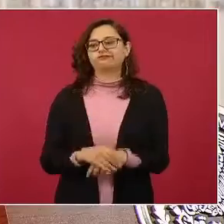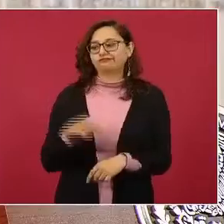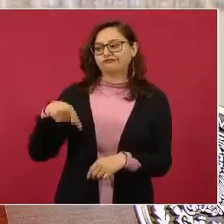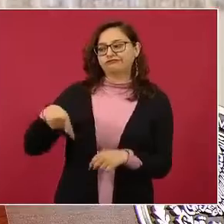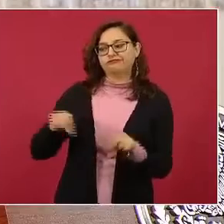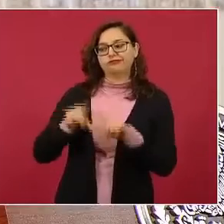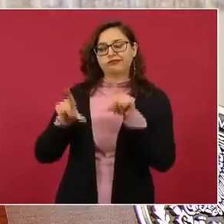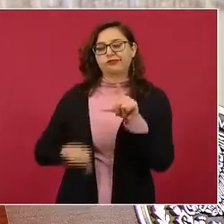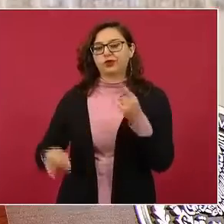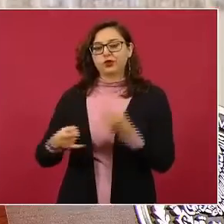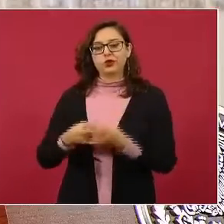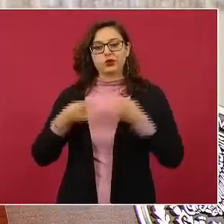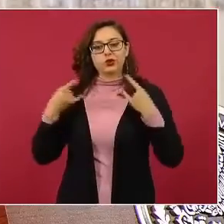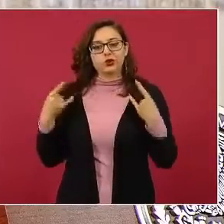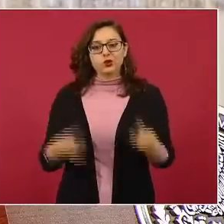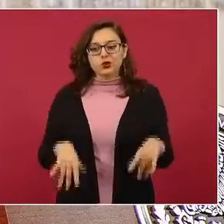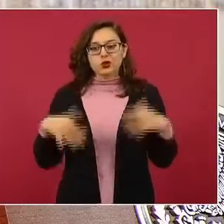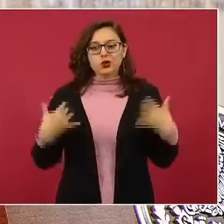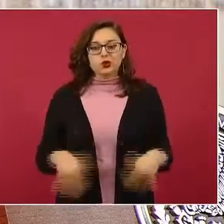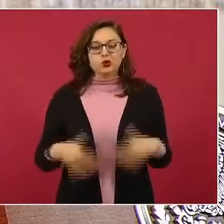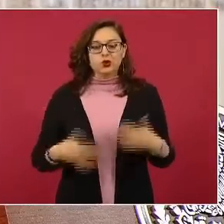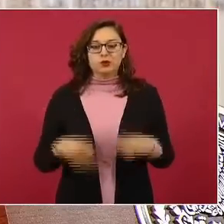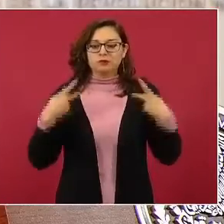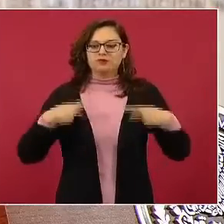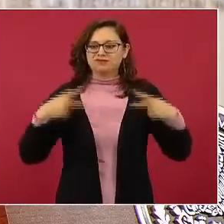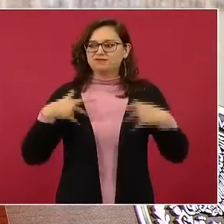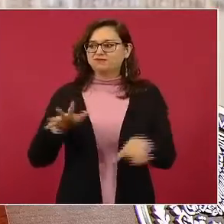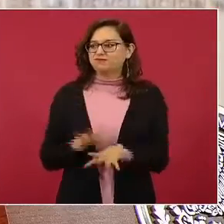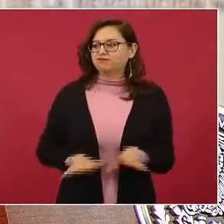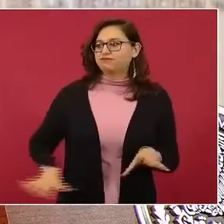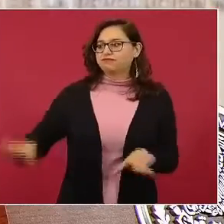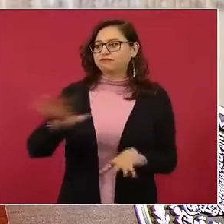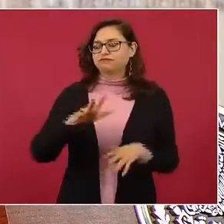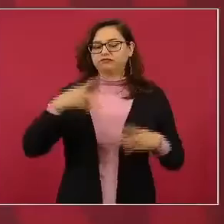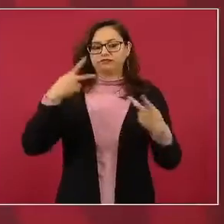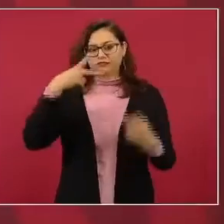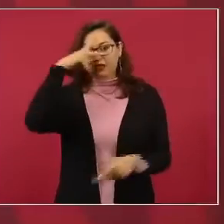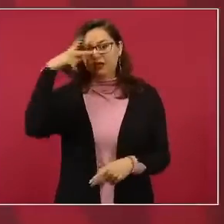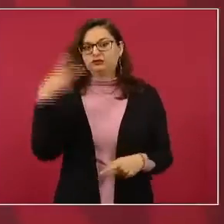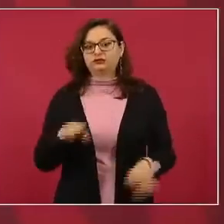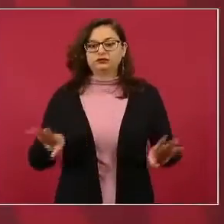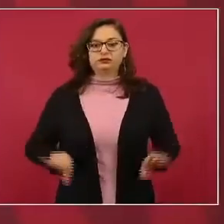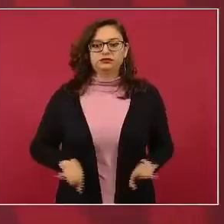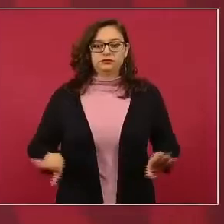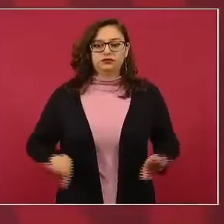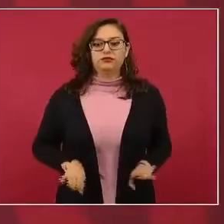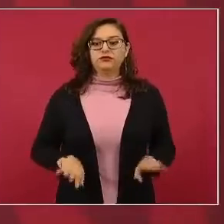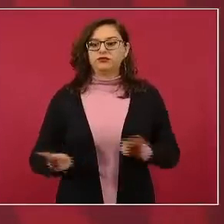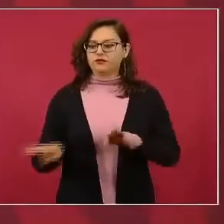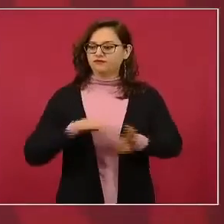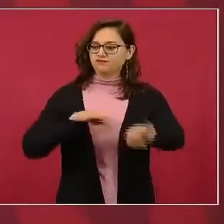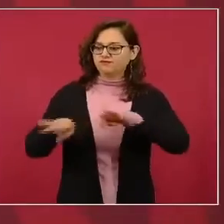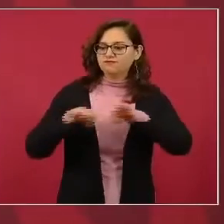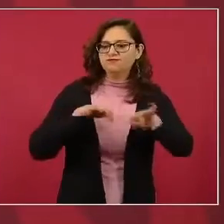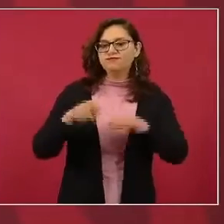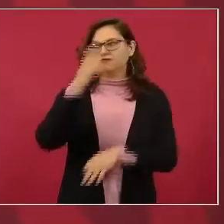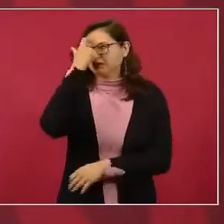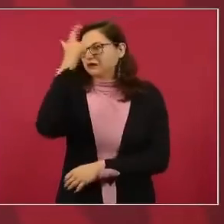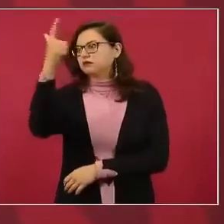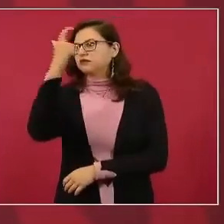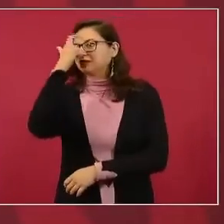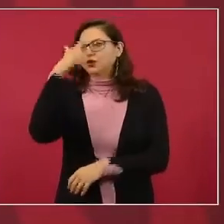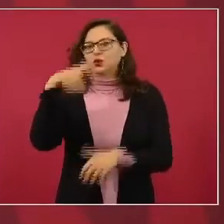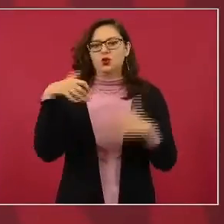México, el pueblo que tiene México, lo trabajador que son los mexicanos, lo creativo que